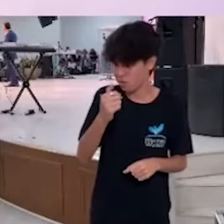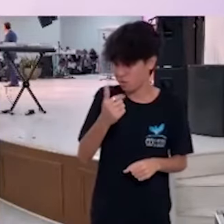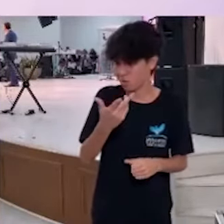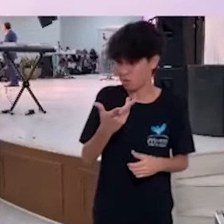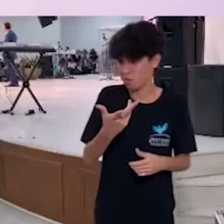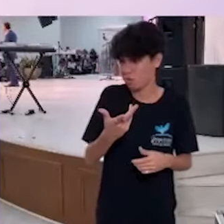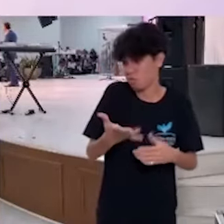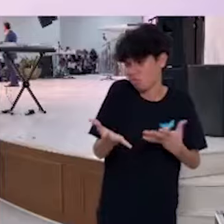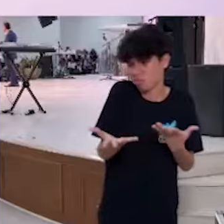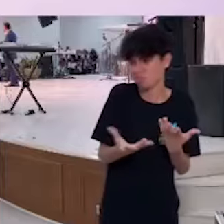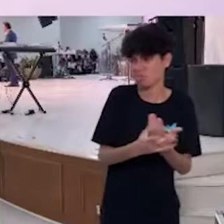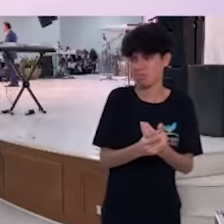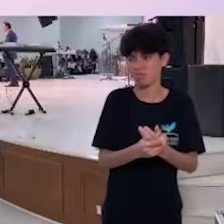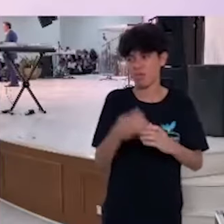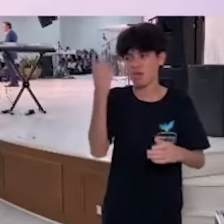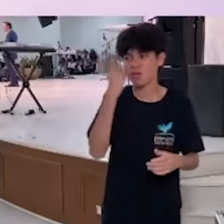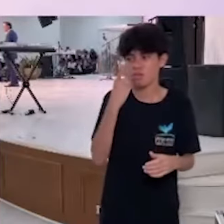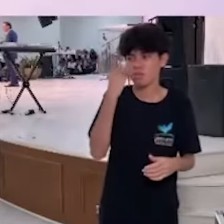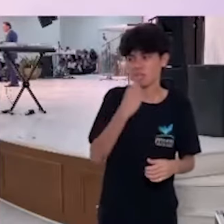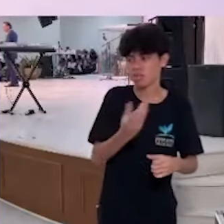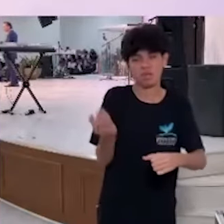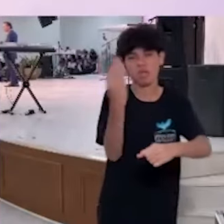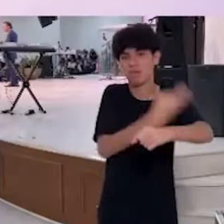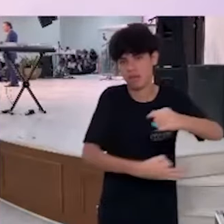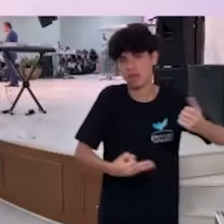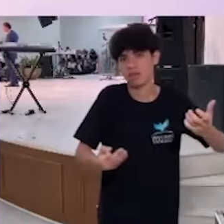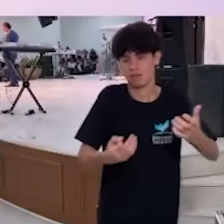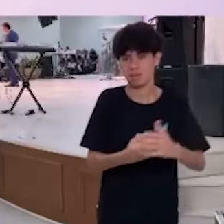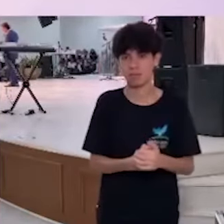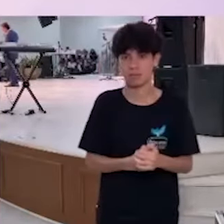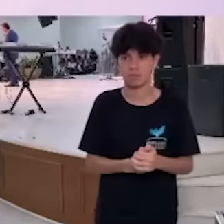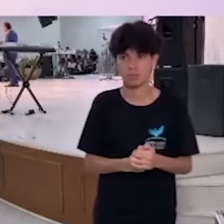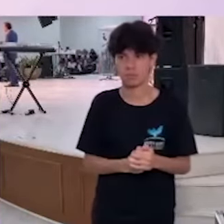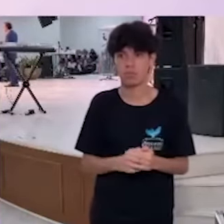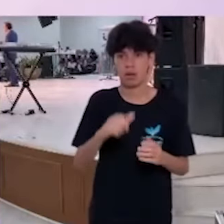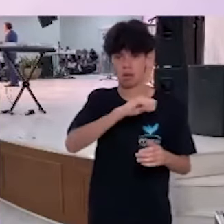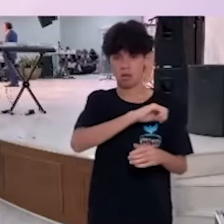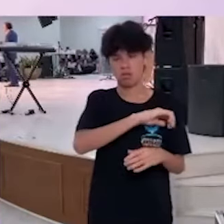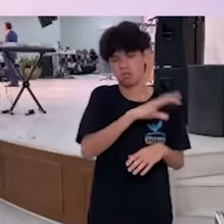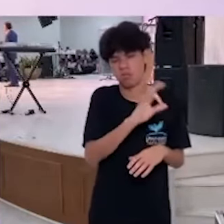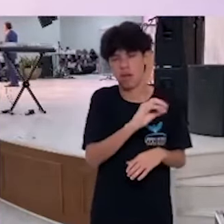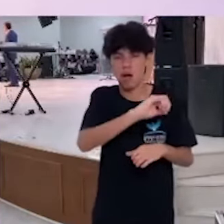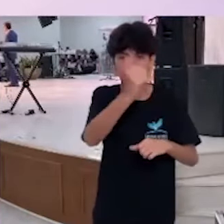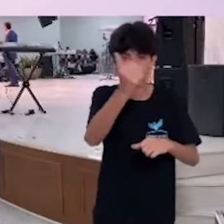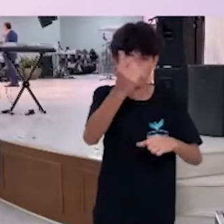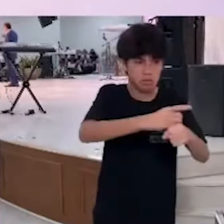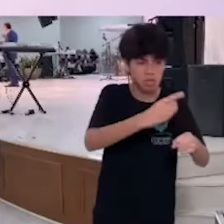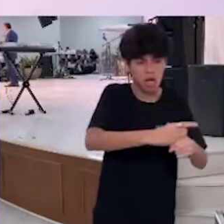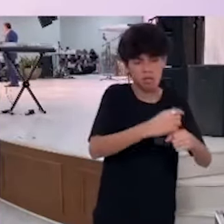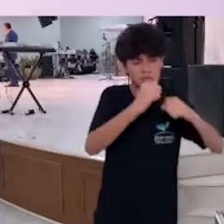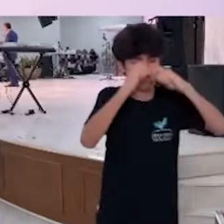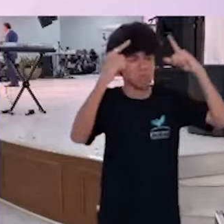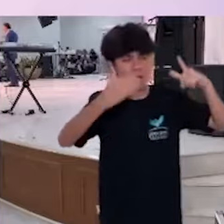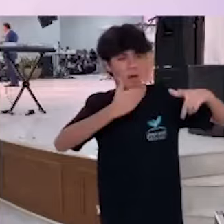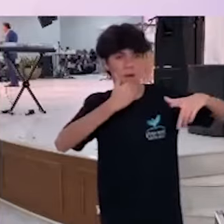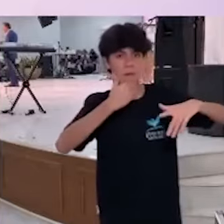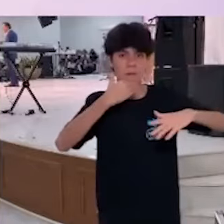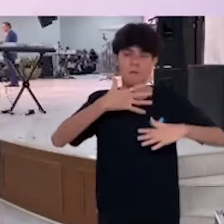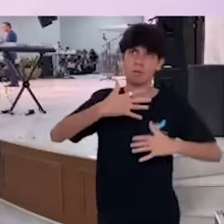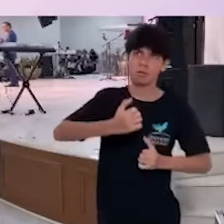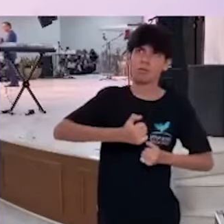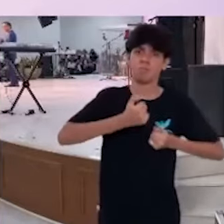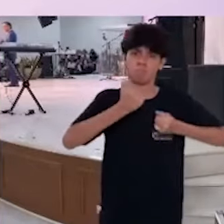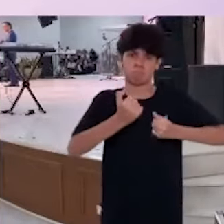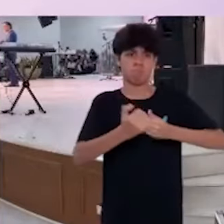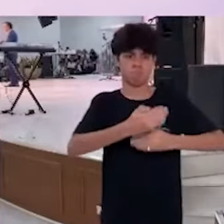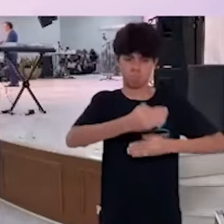No te desveles. Para que al otro día te levantes bien, te levantes con fuerza, a buena hora,